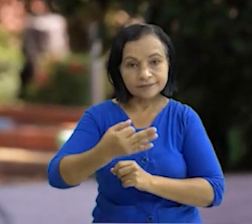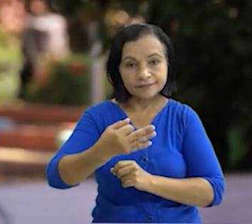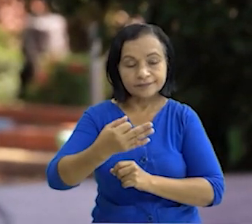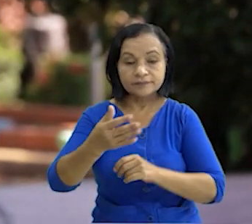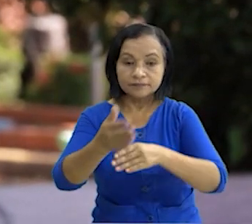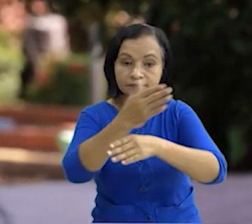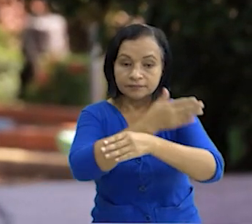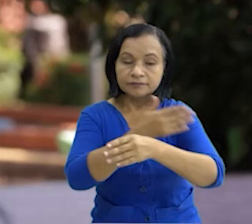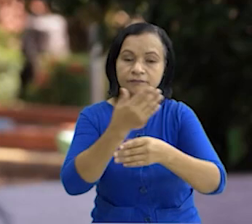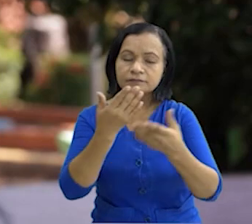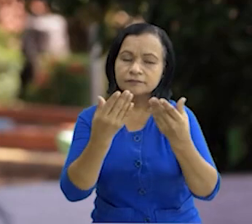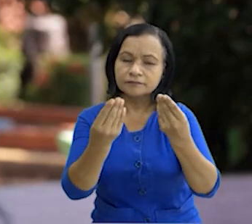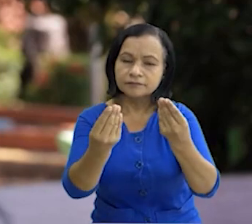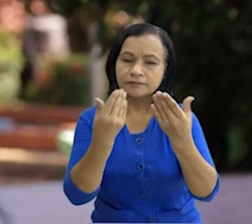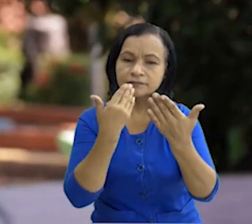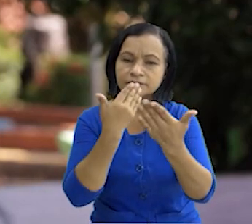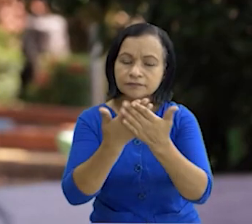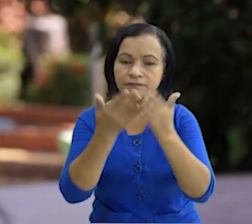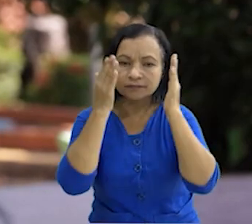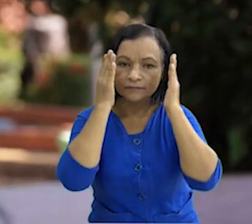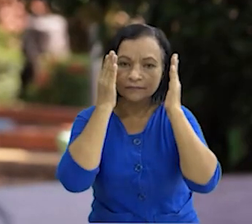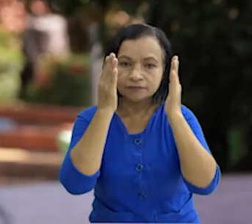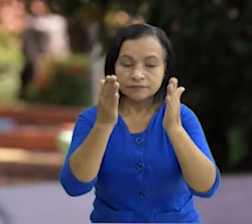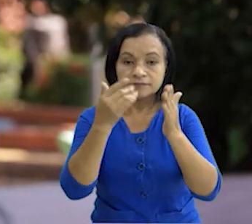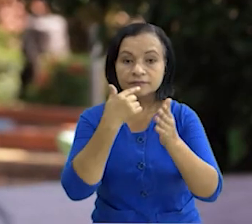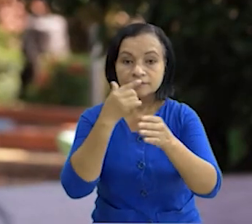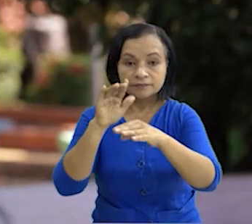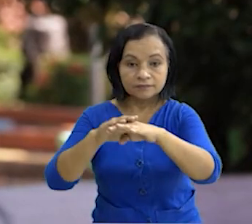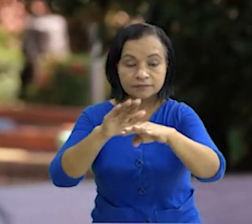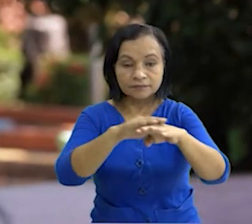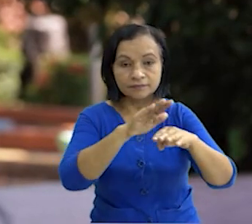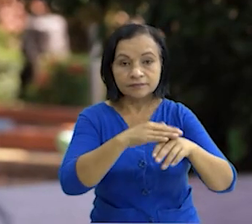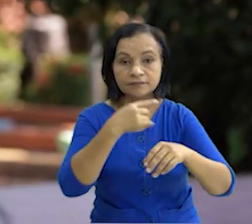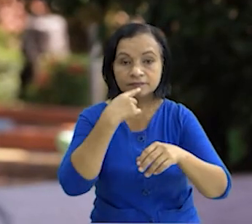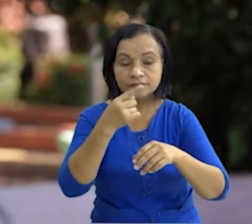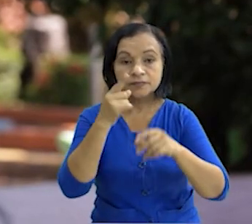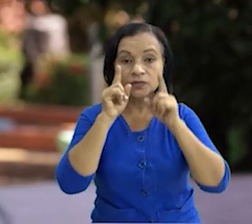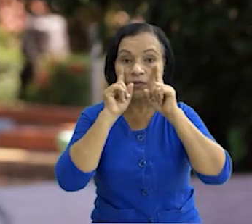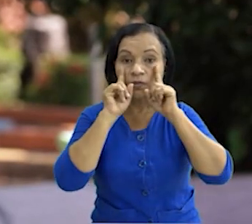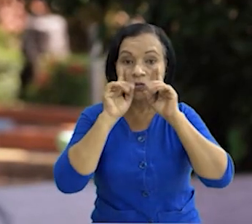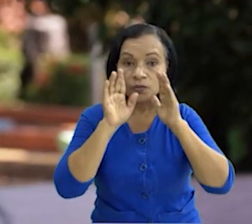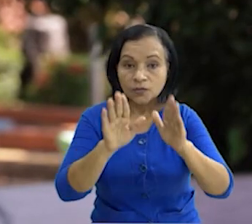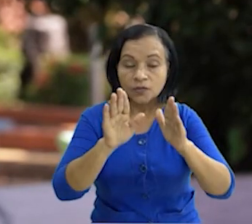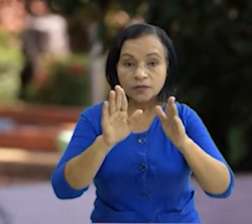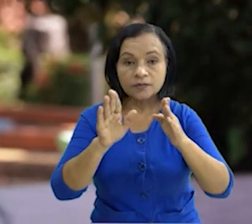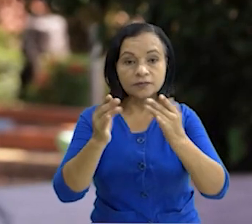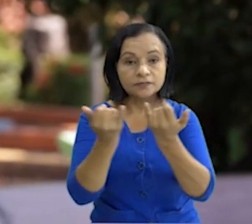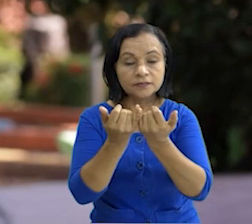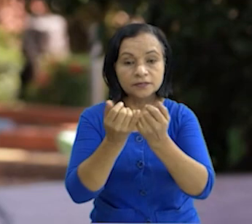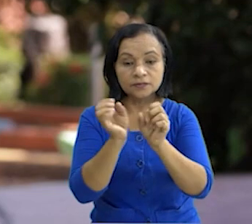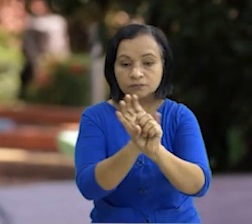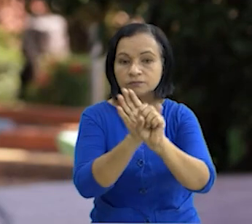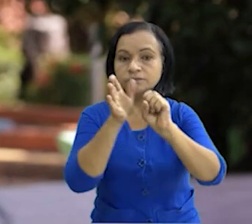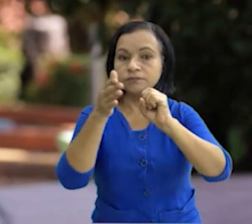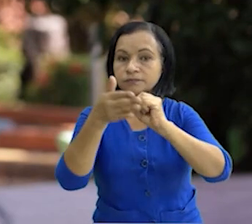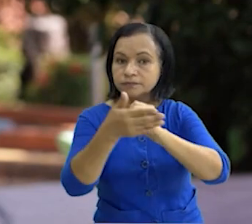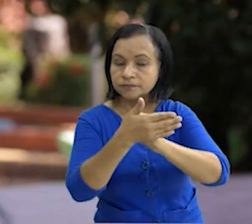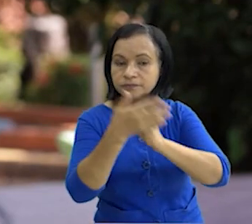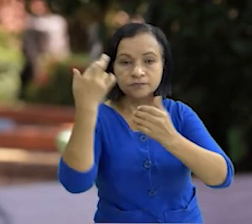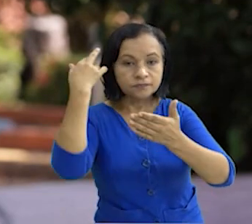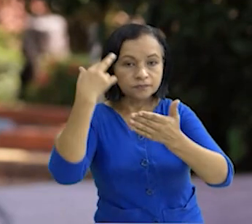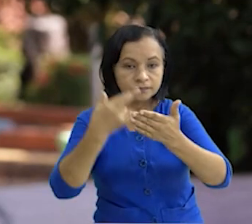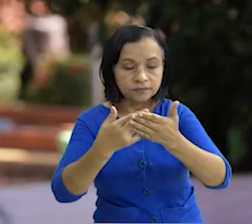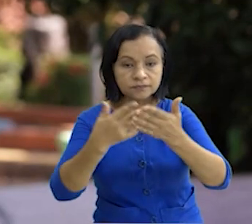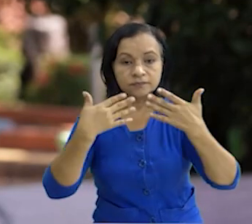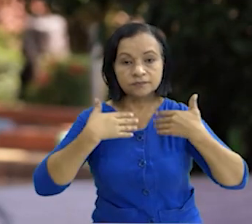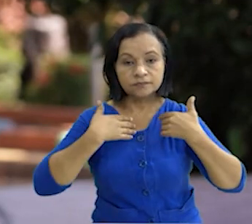No sin antes agradecer por su sintonía. Aprovechamos para reiterar las medidas higiénicas en prevención del COVID-19. Recuerde